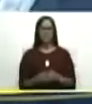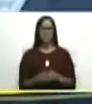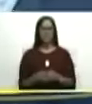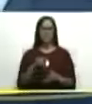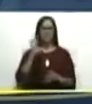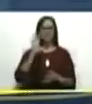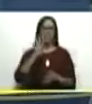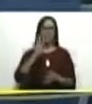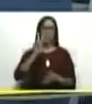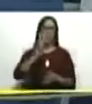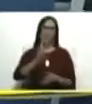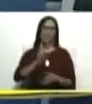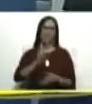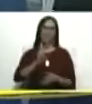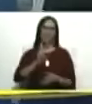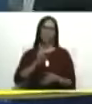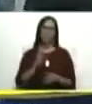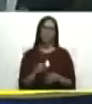52